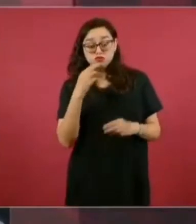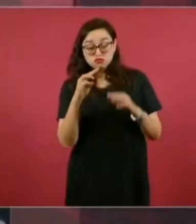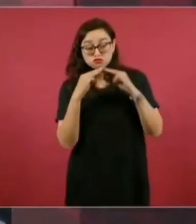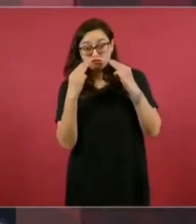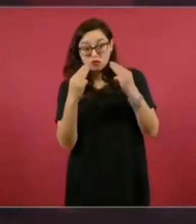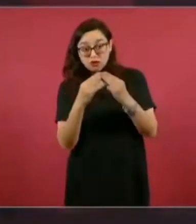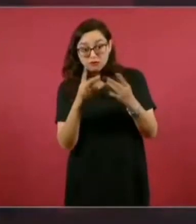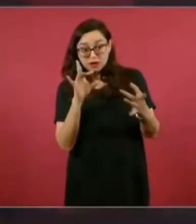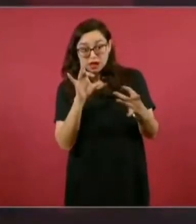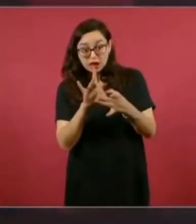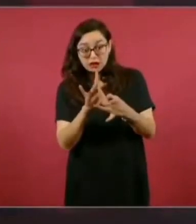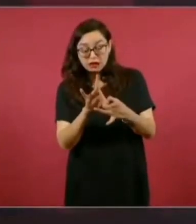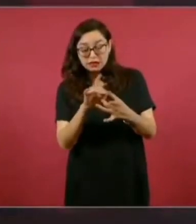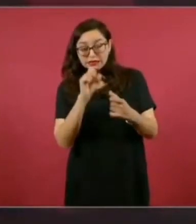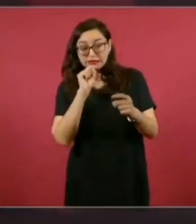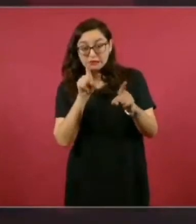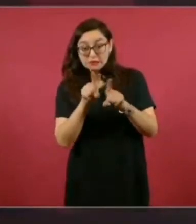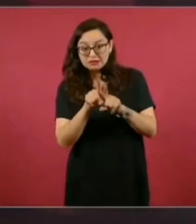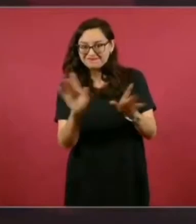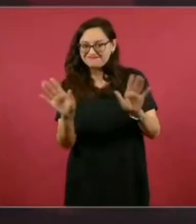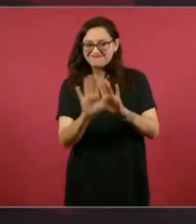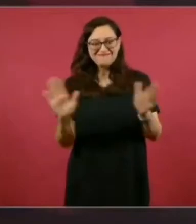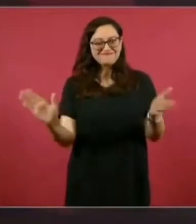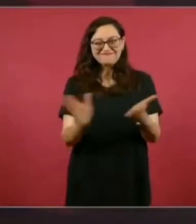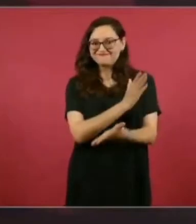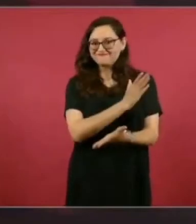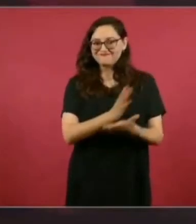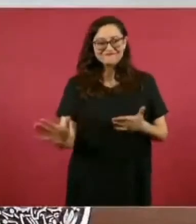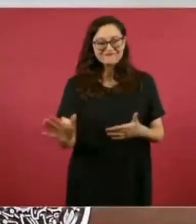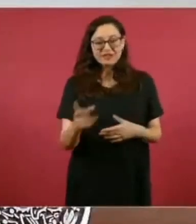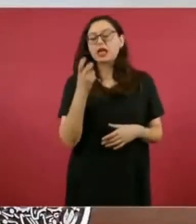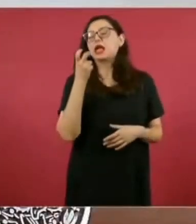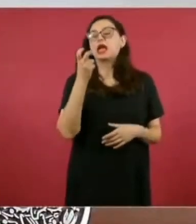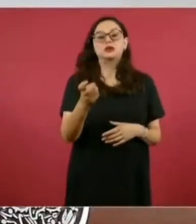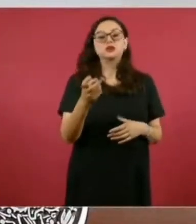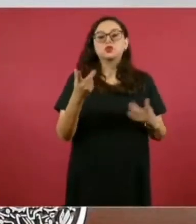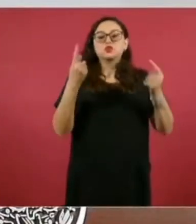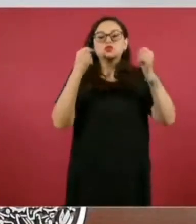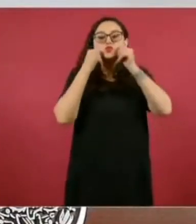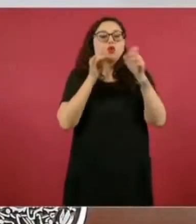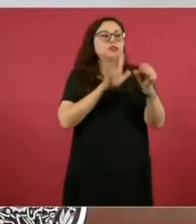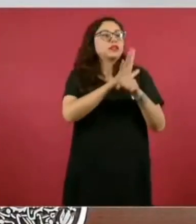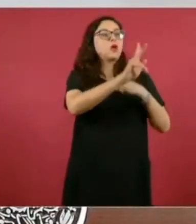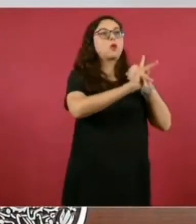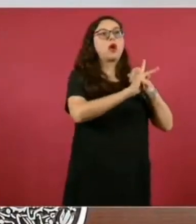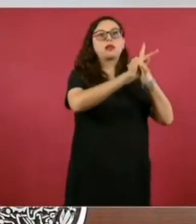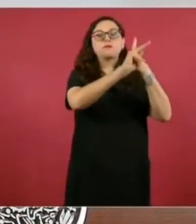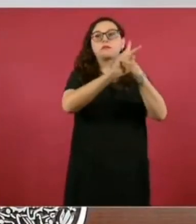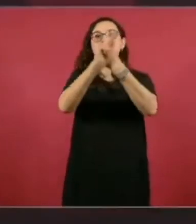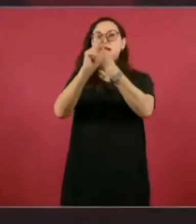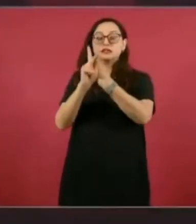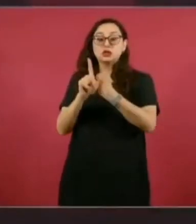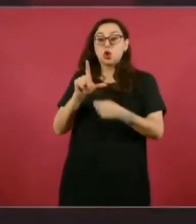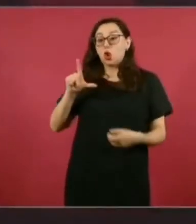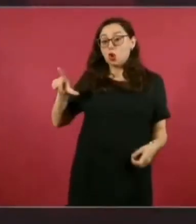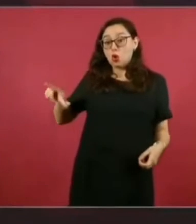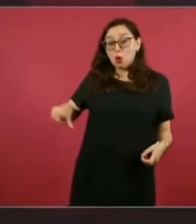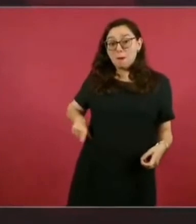el Estado, que a nadie conviene en ningún lugar del mundo